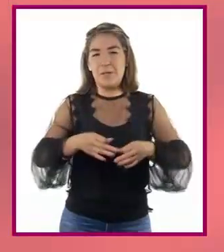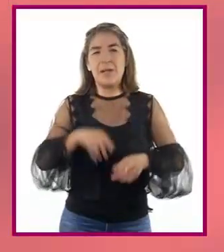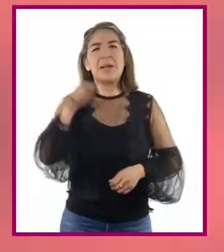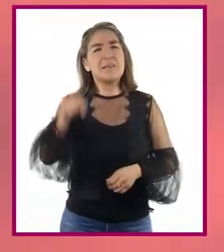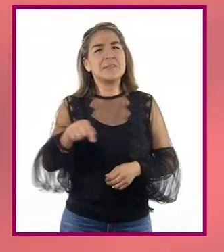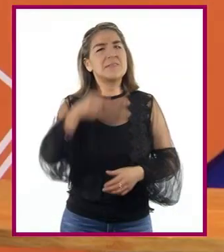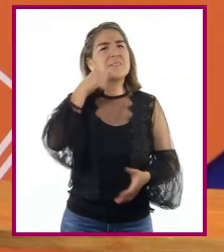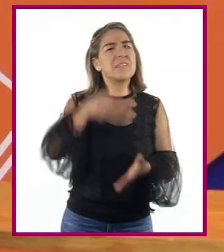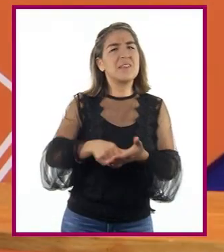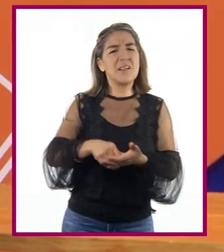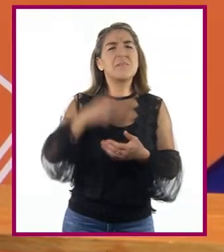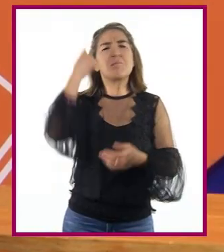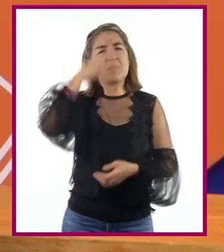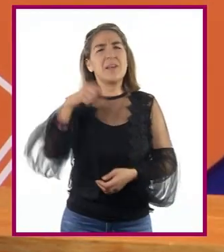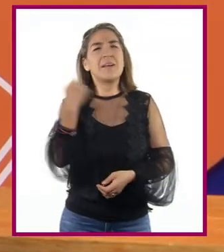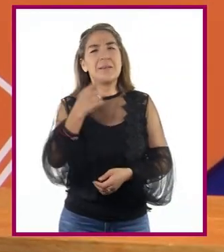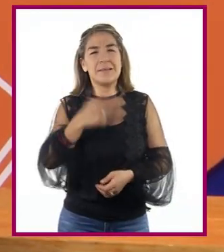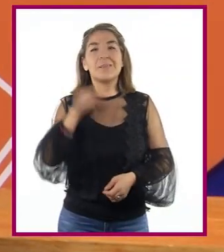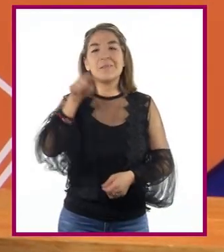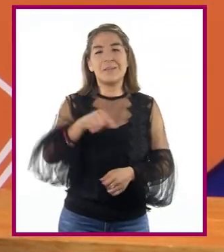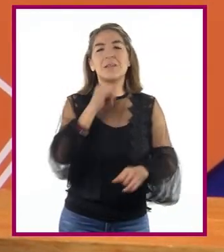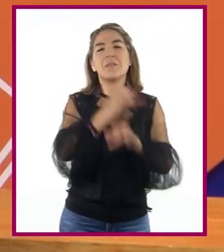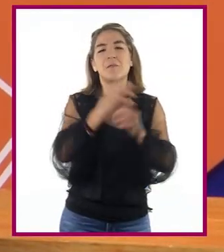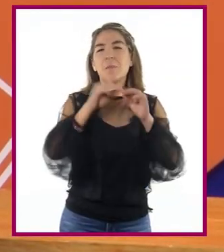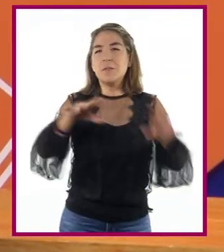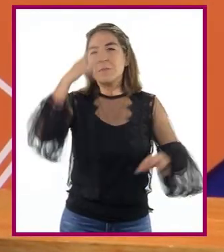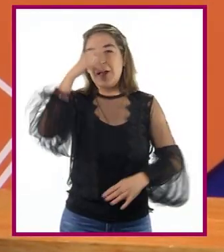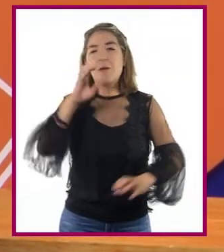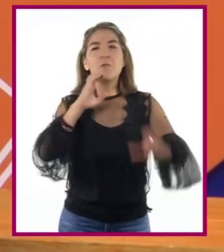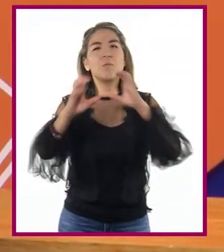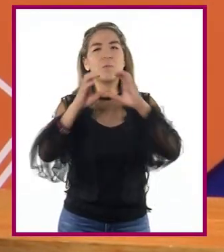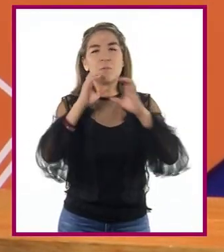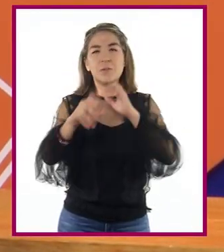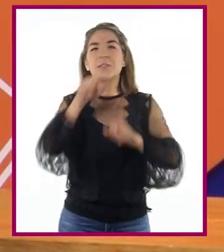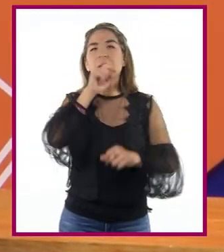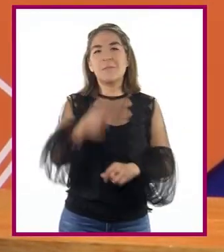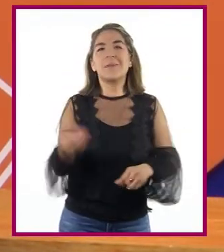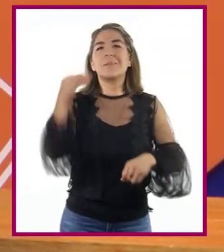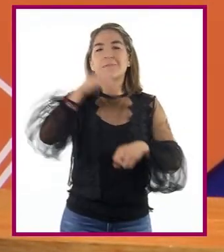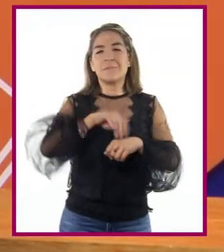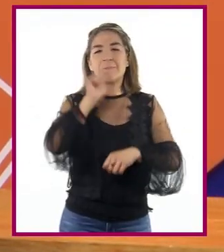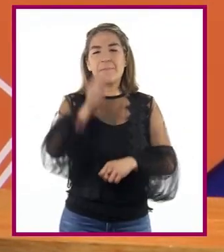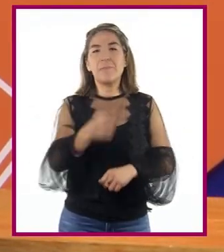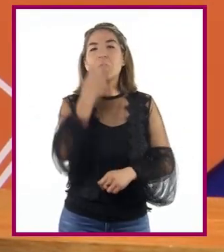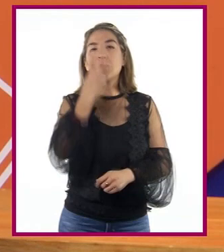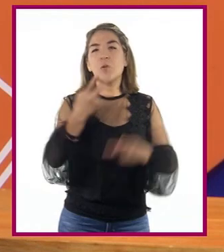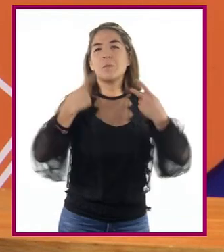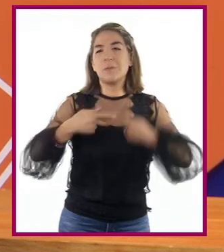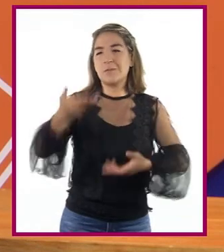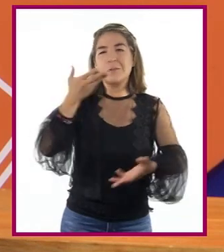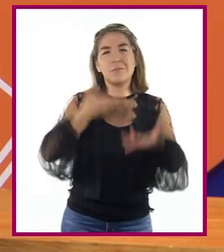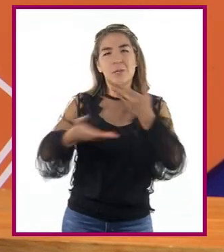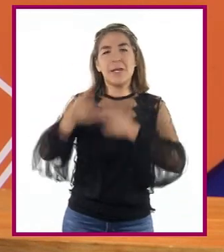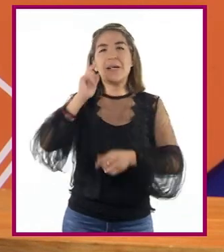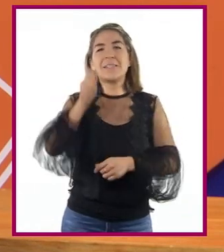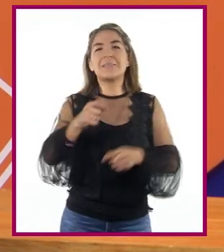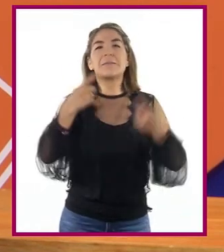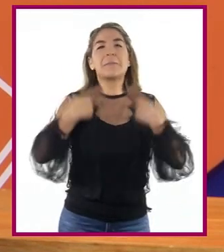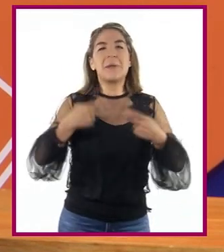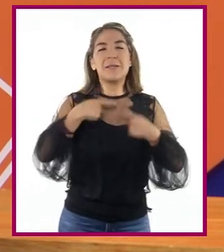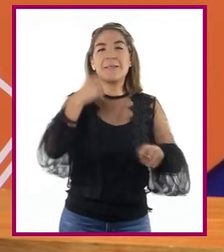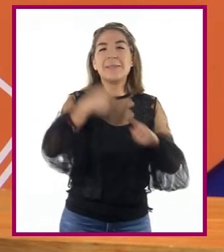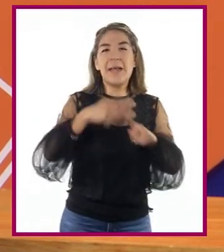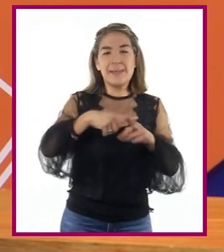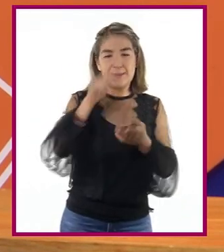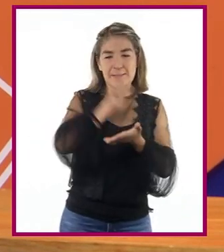cartas tienen un fin mayormente comunicativo e implican cuando menos a dos personas. Una es quien